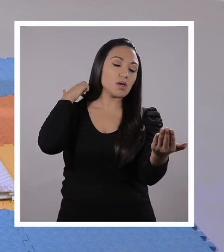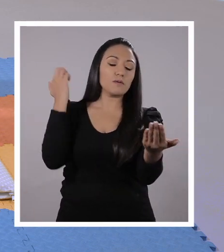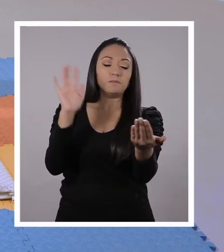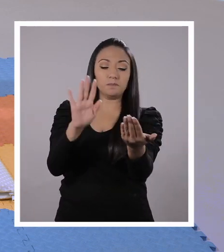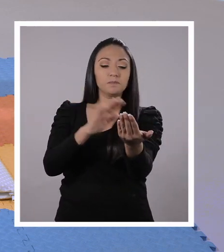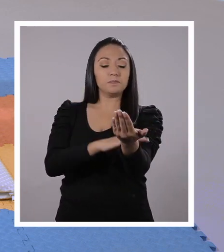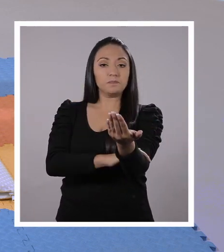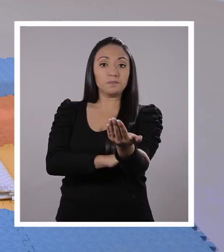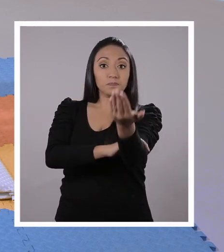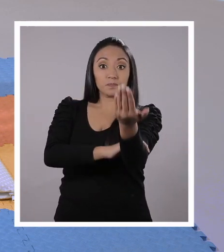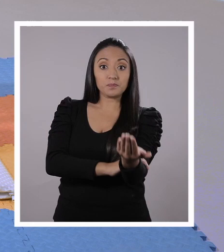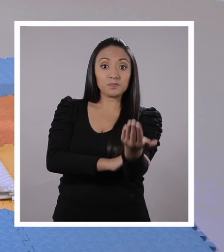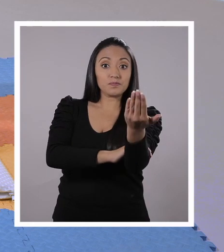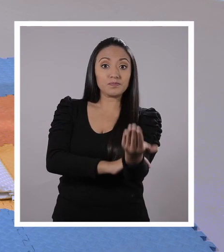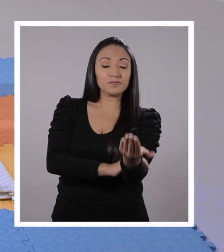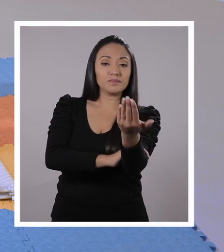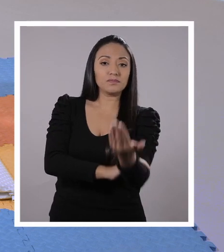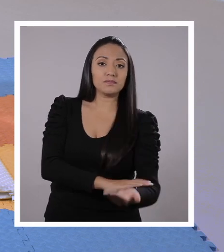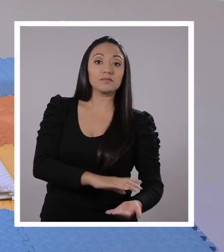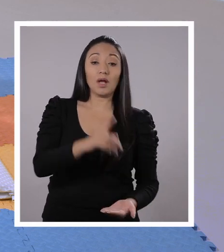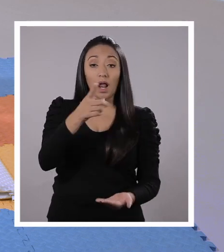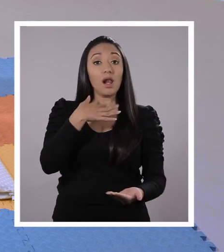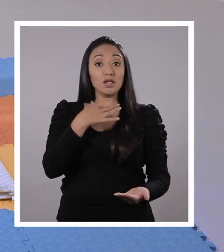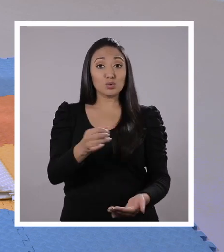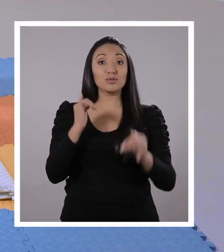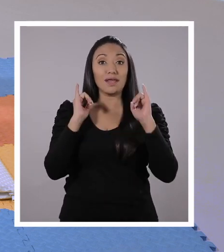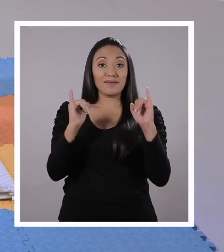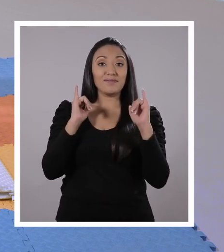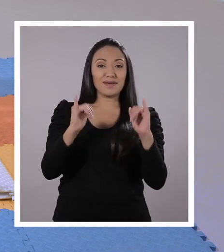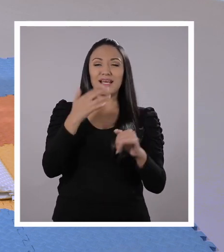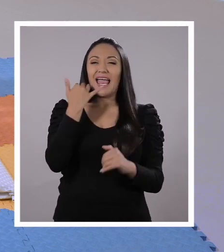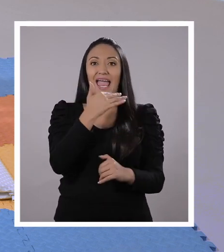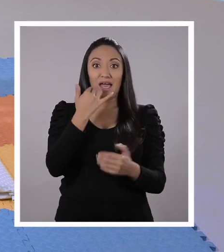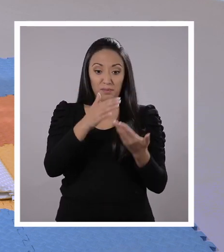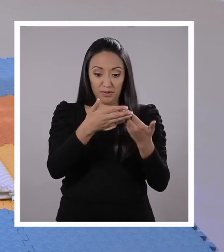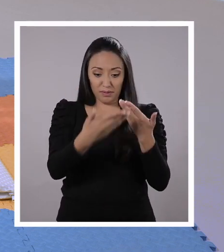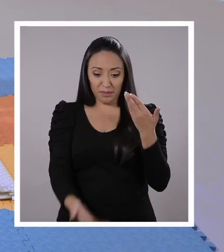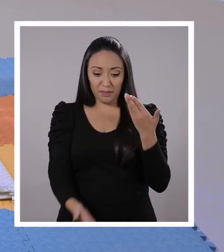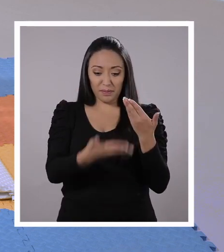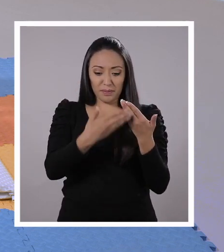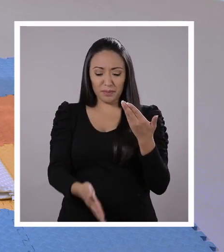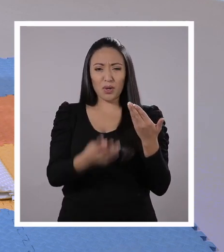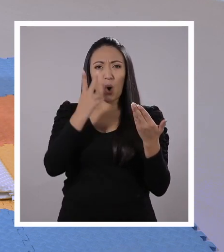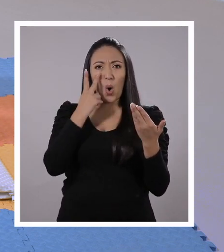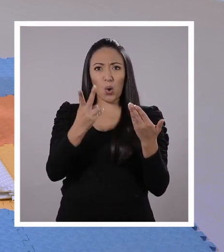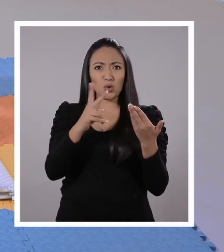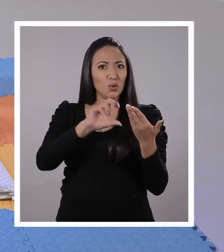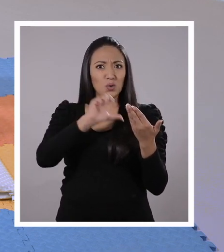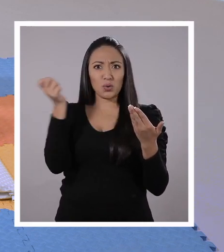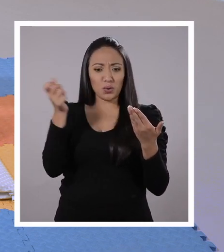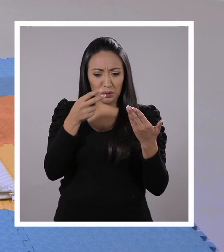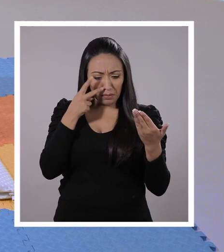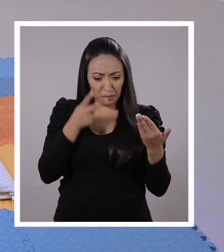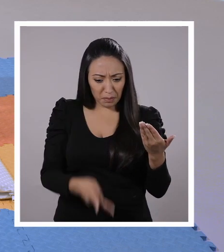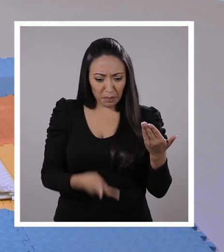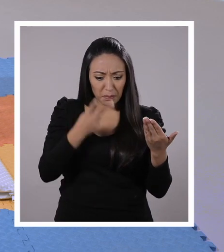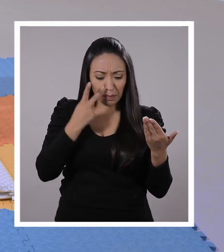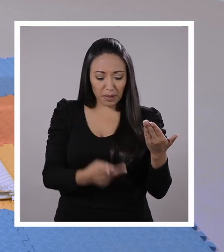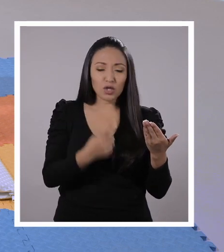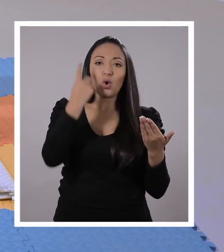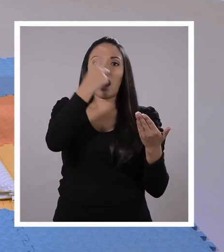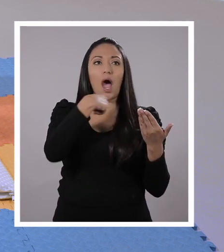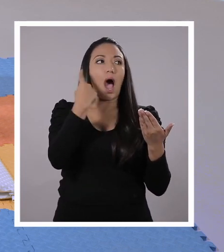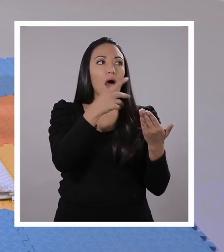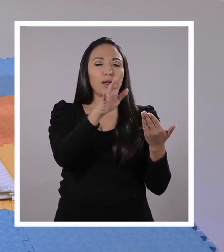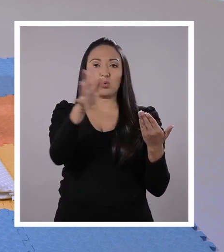cuello. ¿Sí? Y es una posición que les suele gustar mucho, les divierte un montón, porque justamente tienen otra perspectiva distinta, ¿sí?